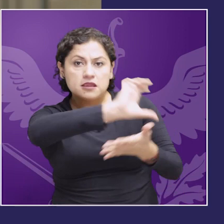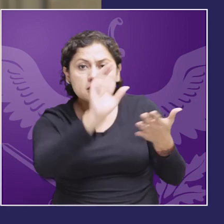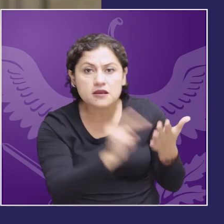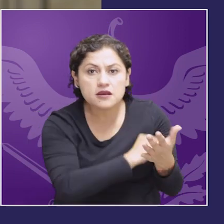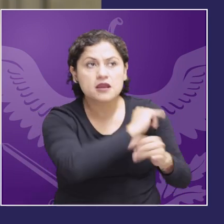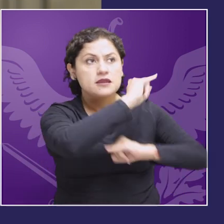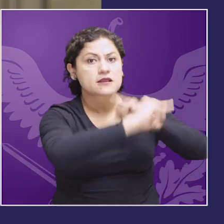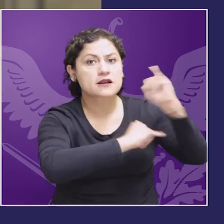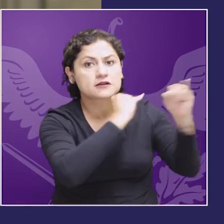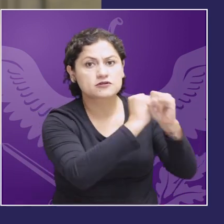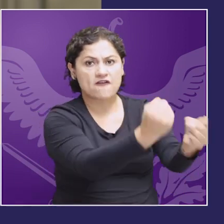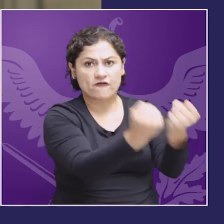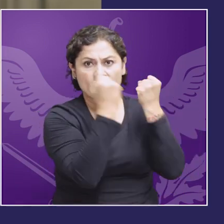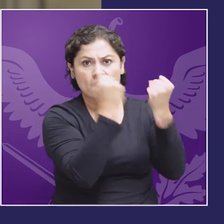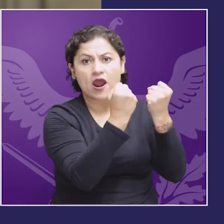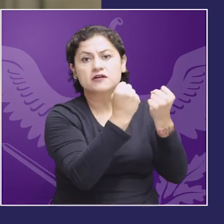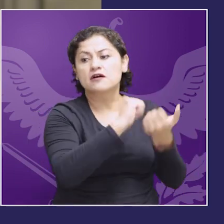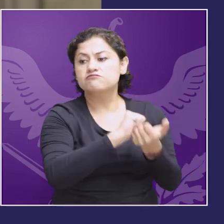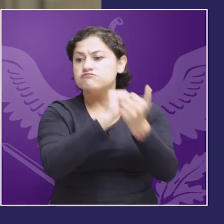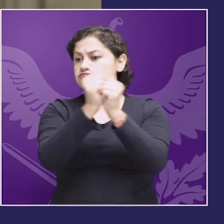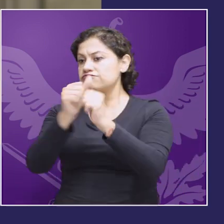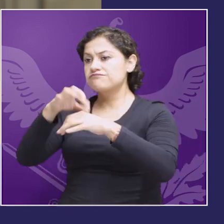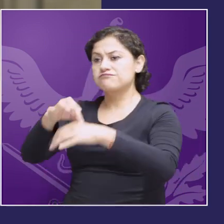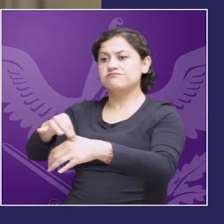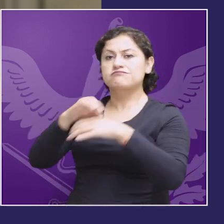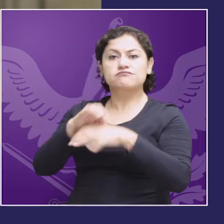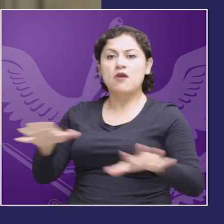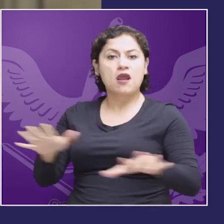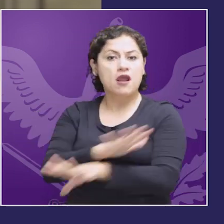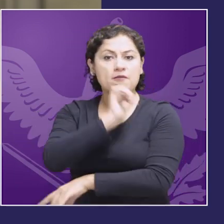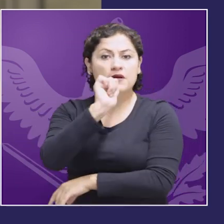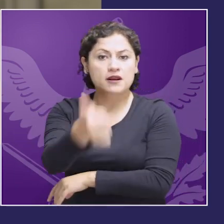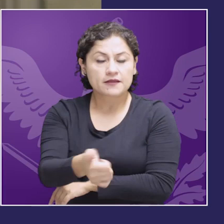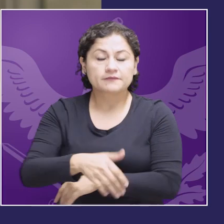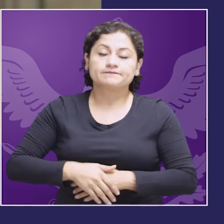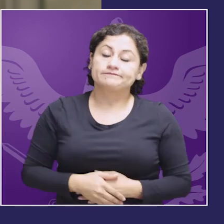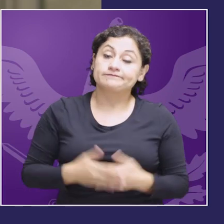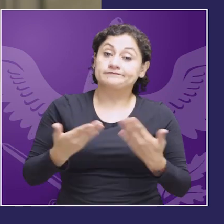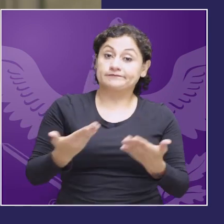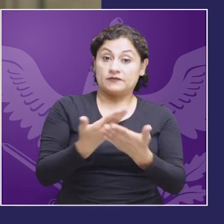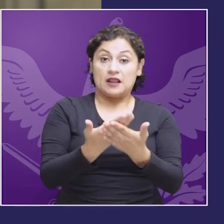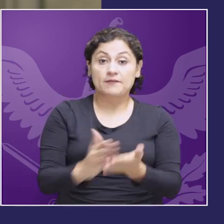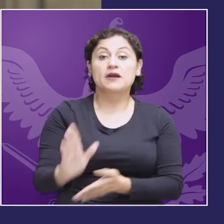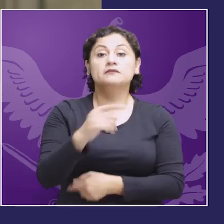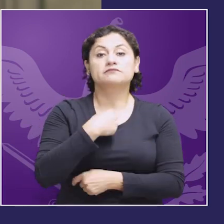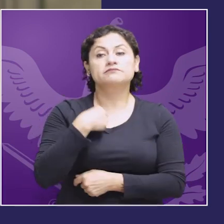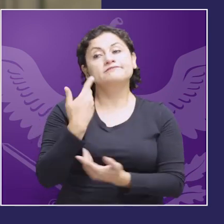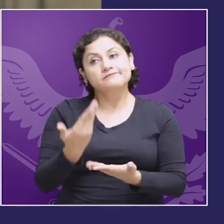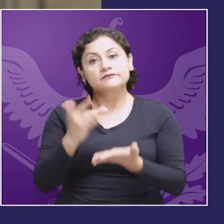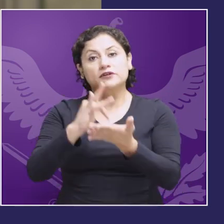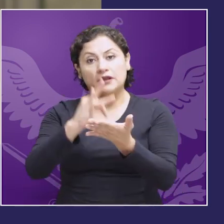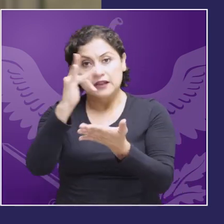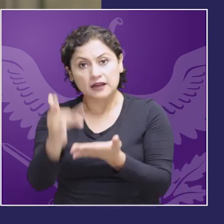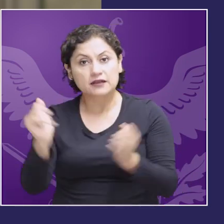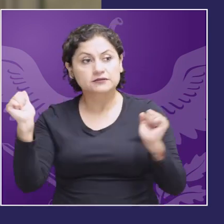pero que efectivamente no avanzamos. Por lo tanto, en esa línea yo celebro este encuentro que nos invita a